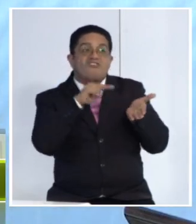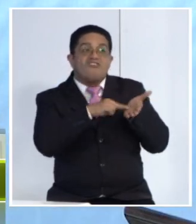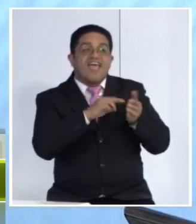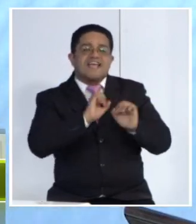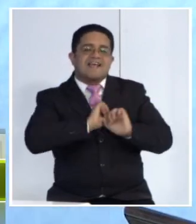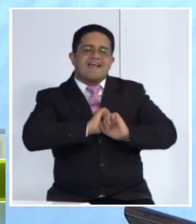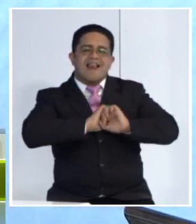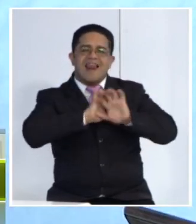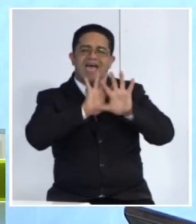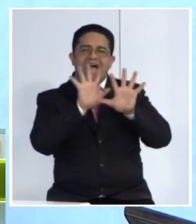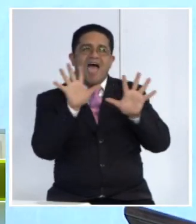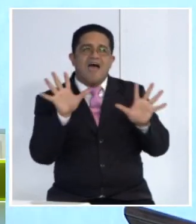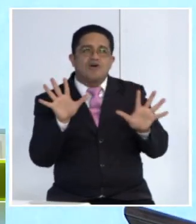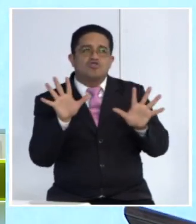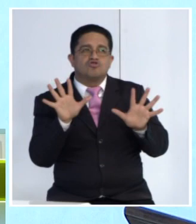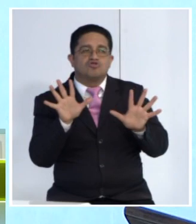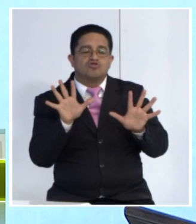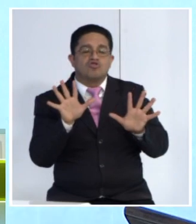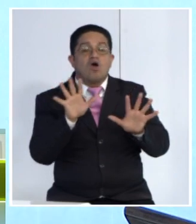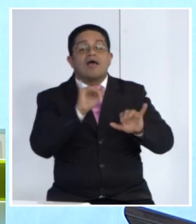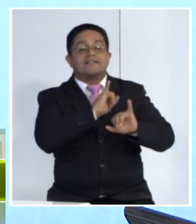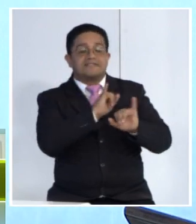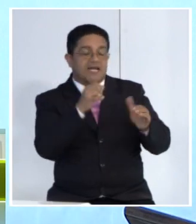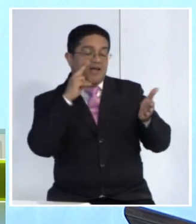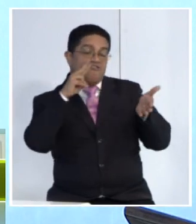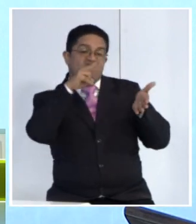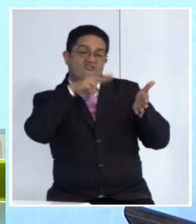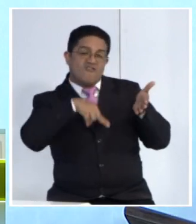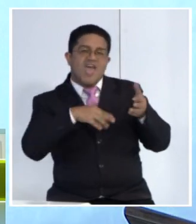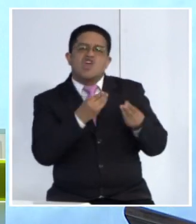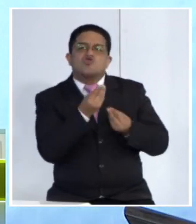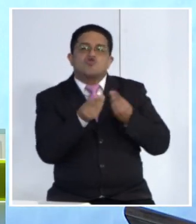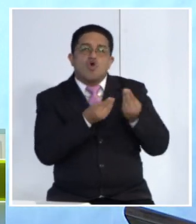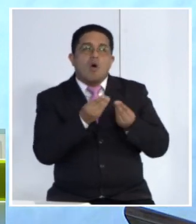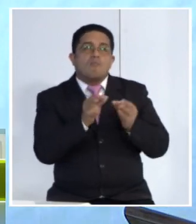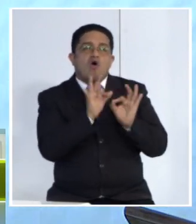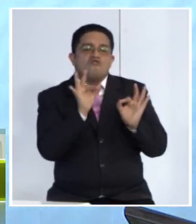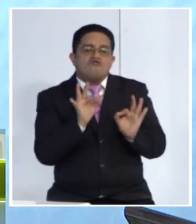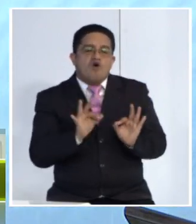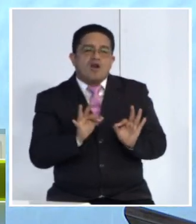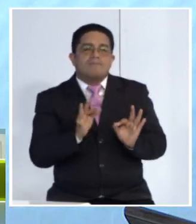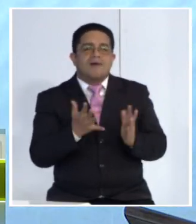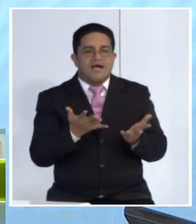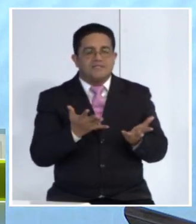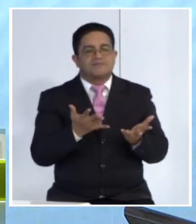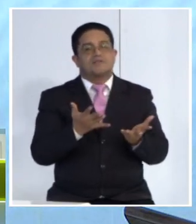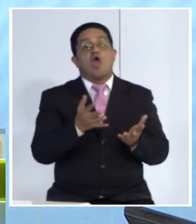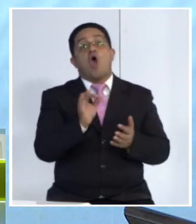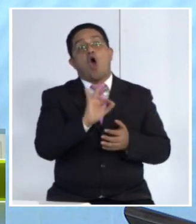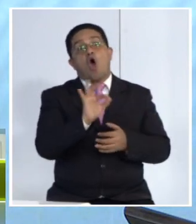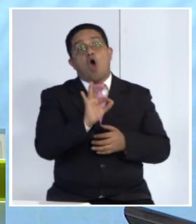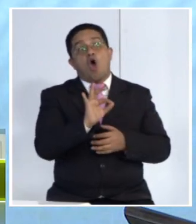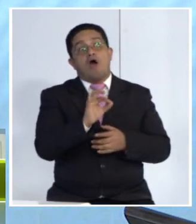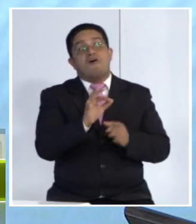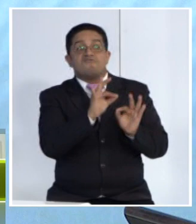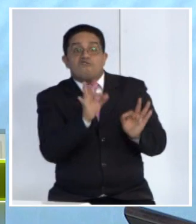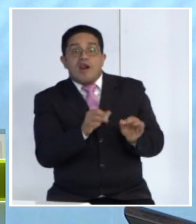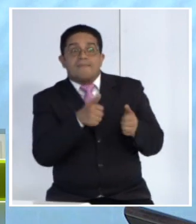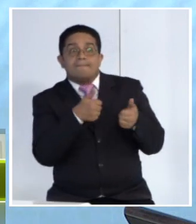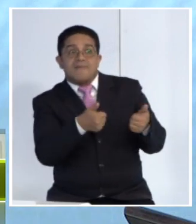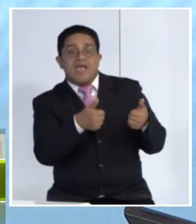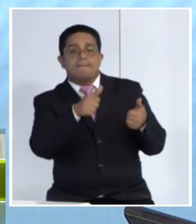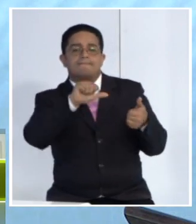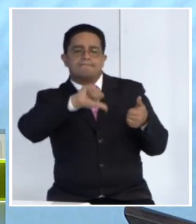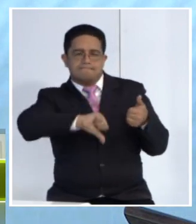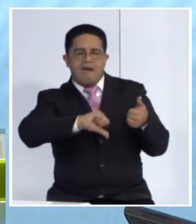que claramente ya se puede observar ya hasta el tipo de malformación que trae el niño a nivel del